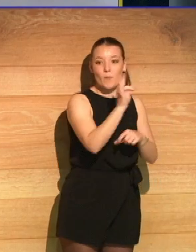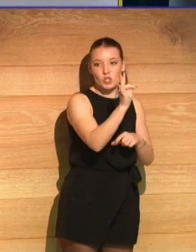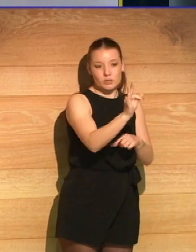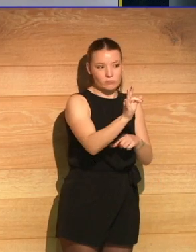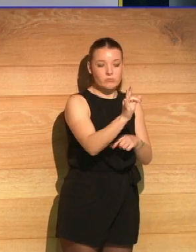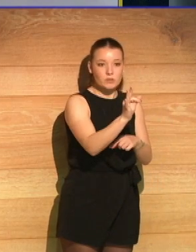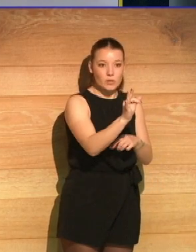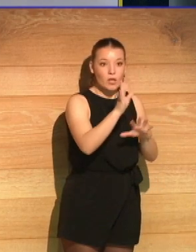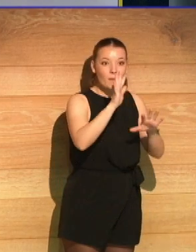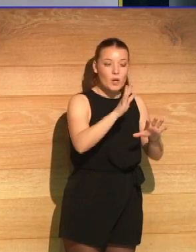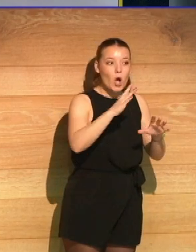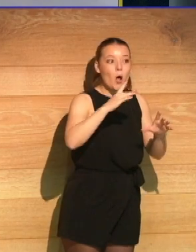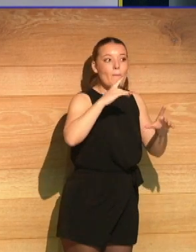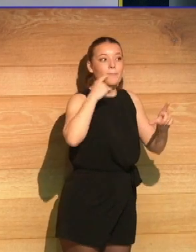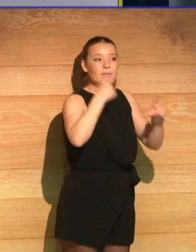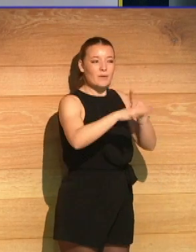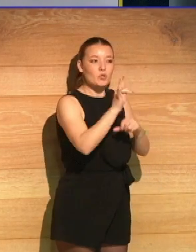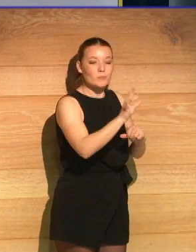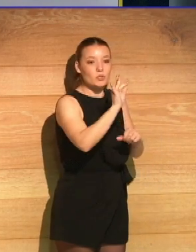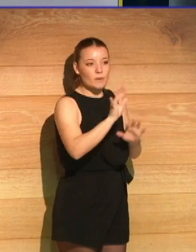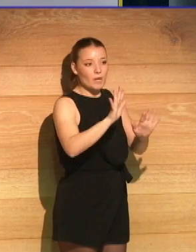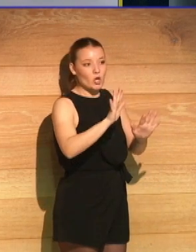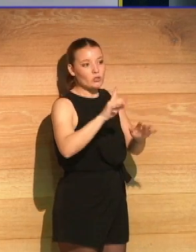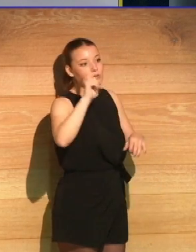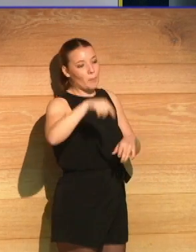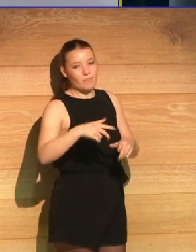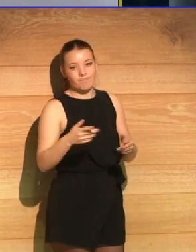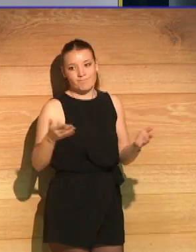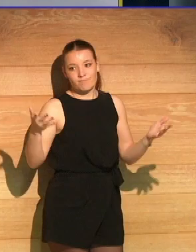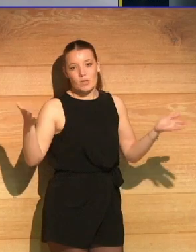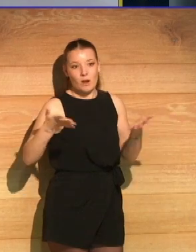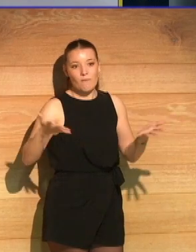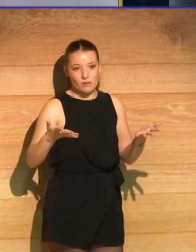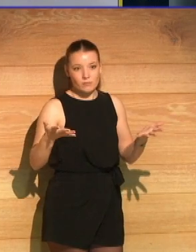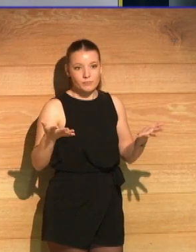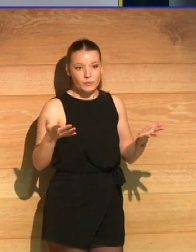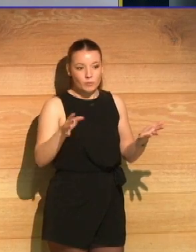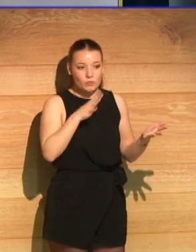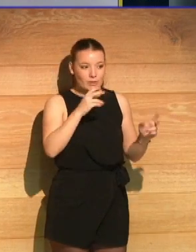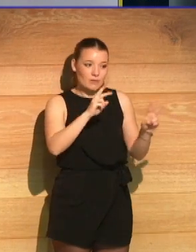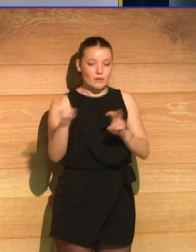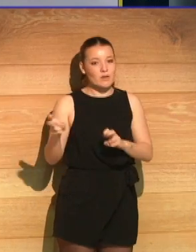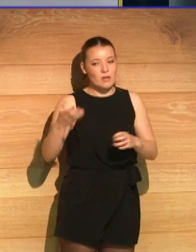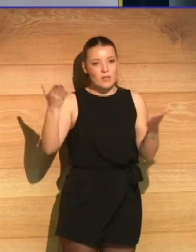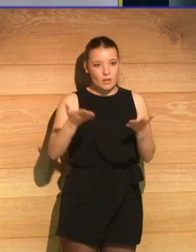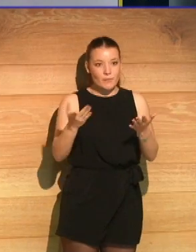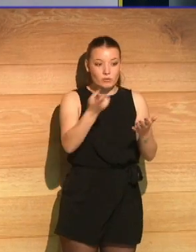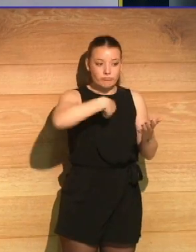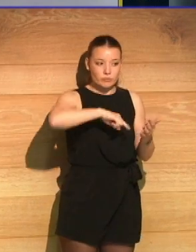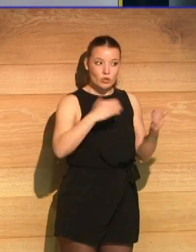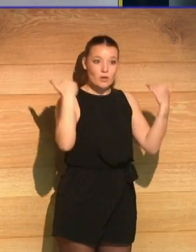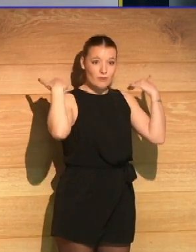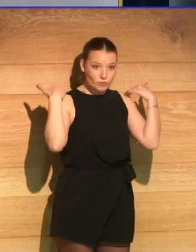mensajes positivos sin dejar atrás la gravedad de los temas que estamos hablando, porque somos responsables